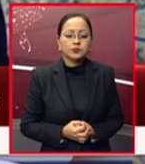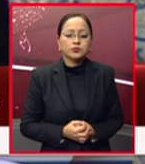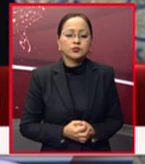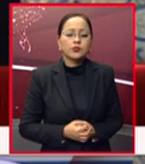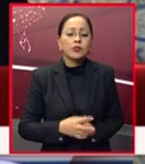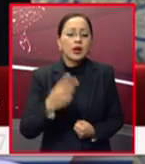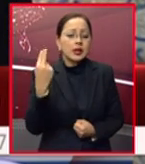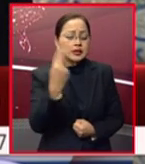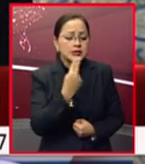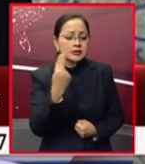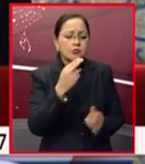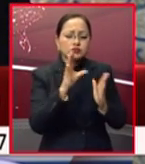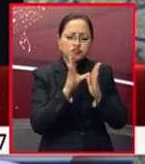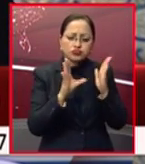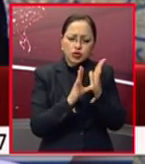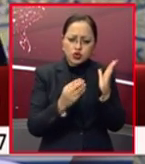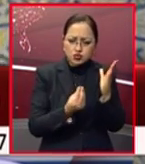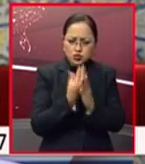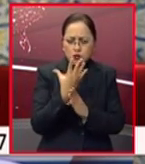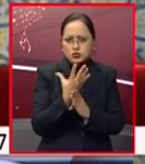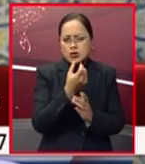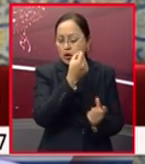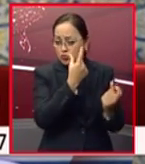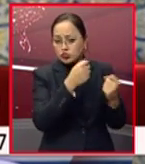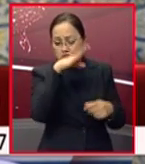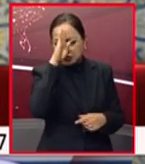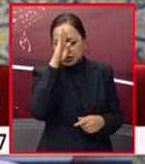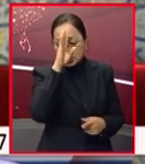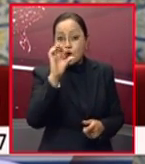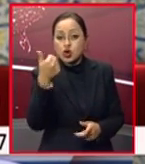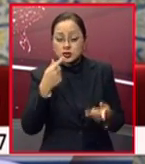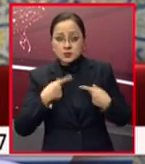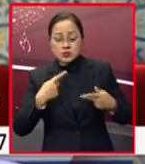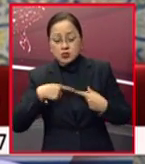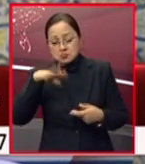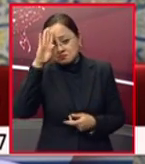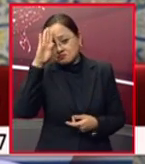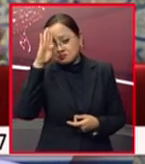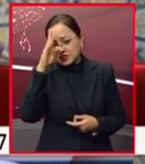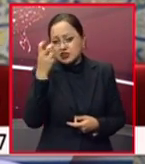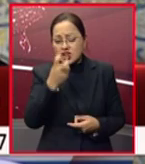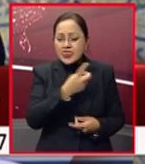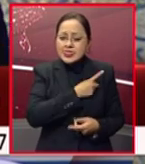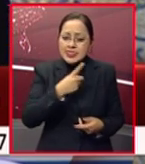una Constitución nueva. Otros, por el contrario, que piensan que debe haber